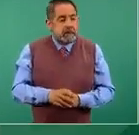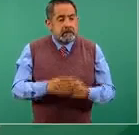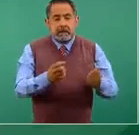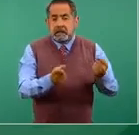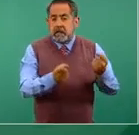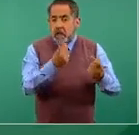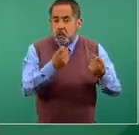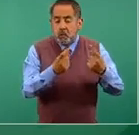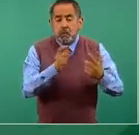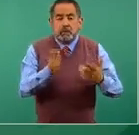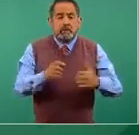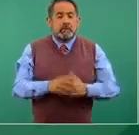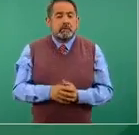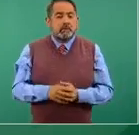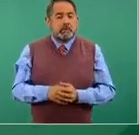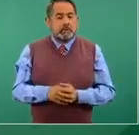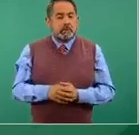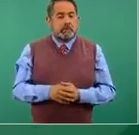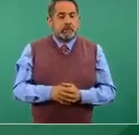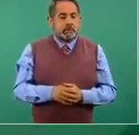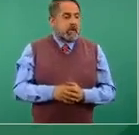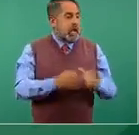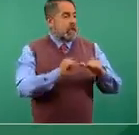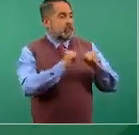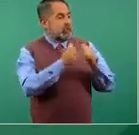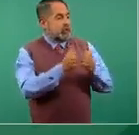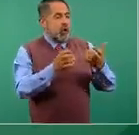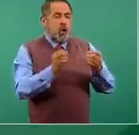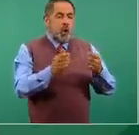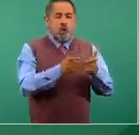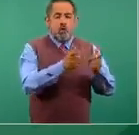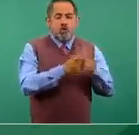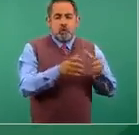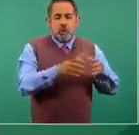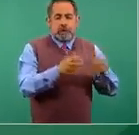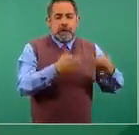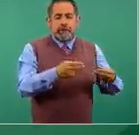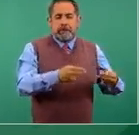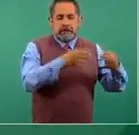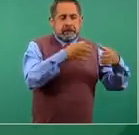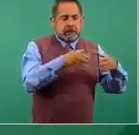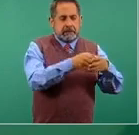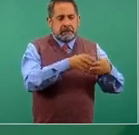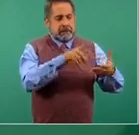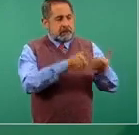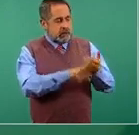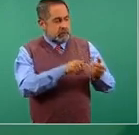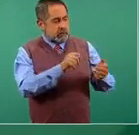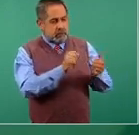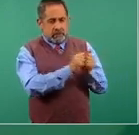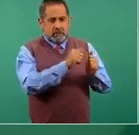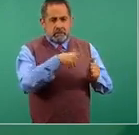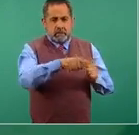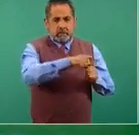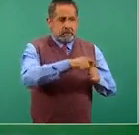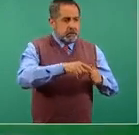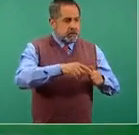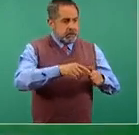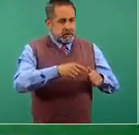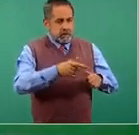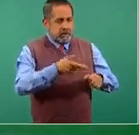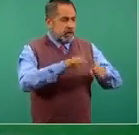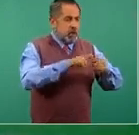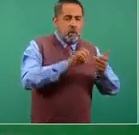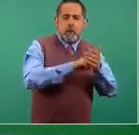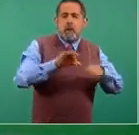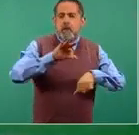algunas, no sé si llamarles corporaciones, pero digamos grupos empresariales relacionados con la práctica de la atención, por ejemplo